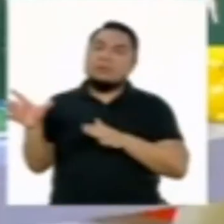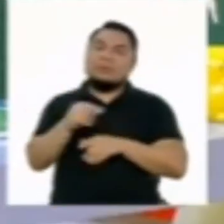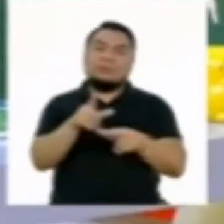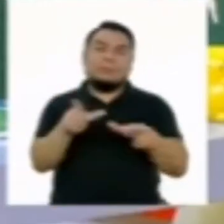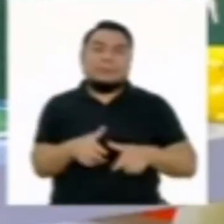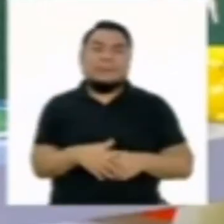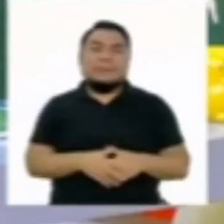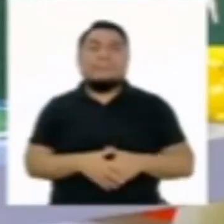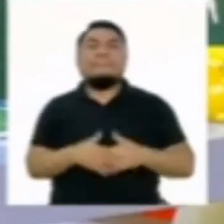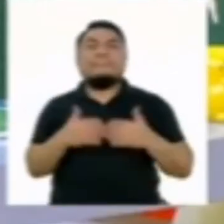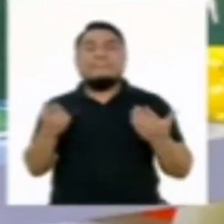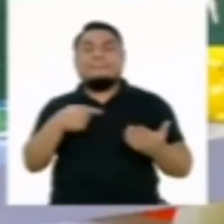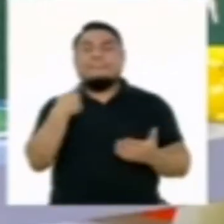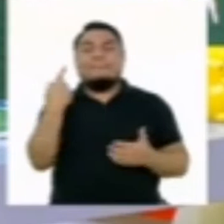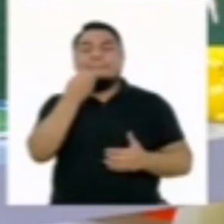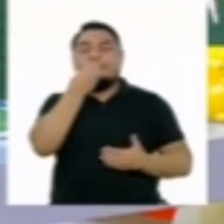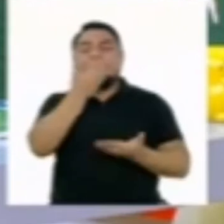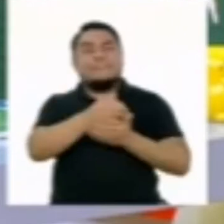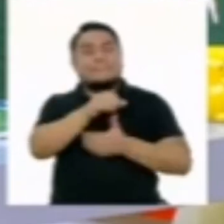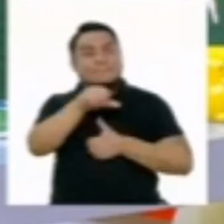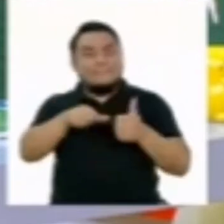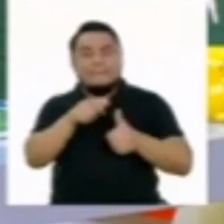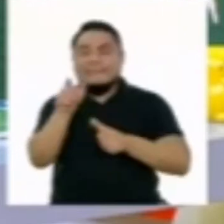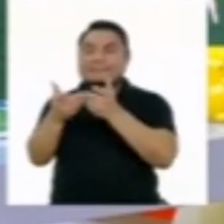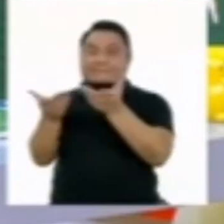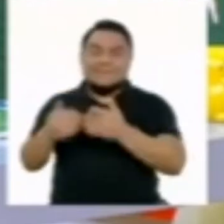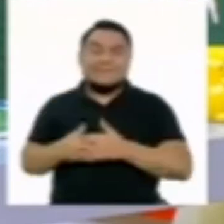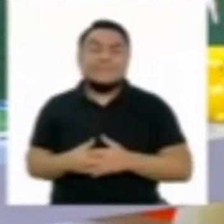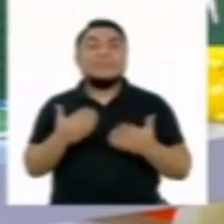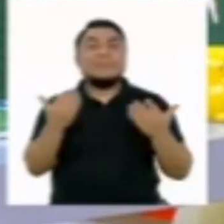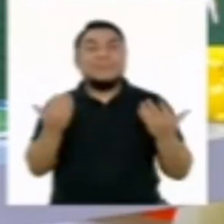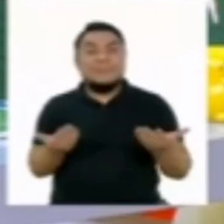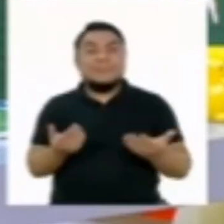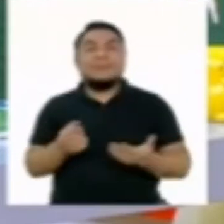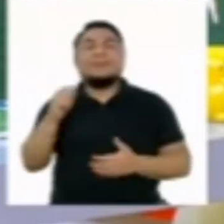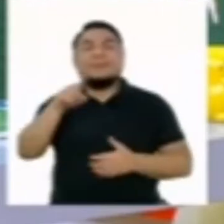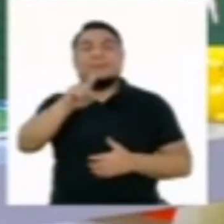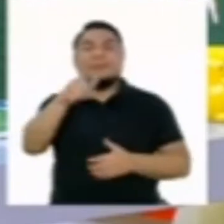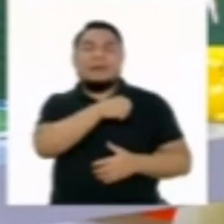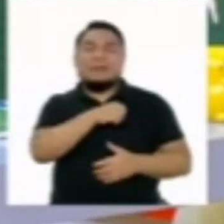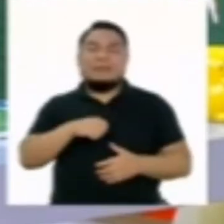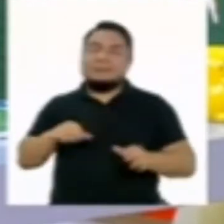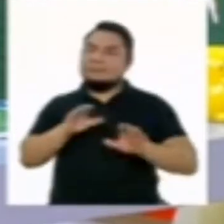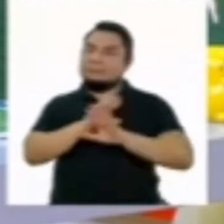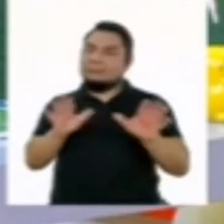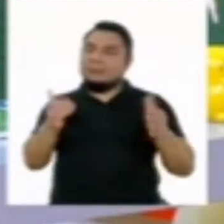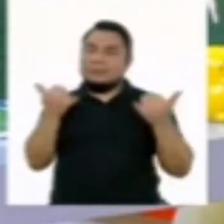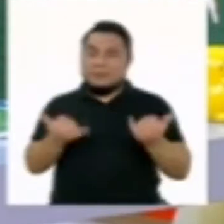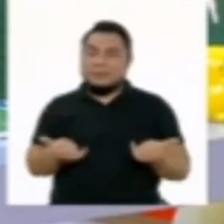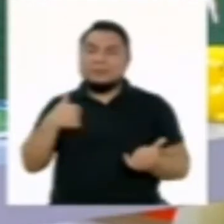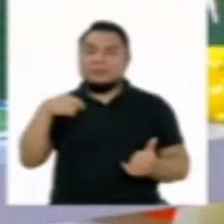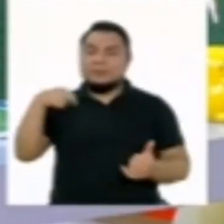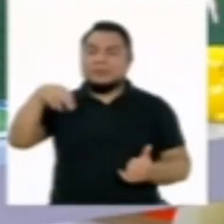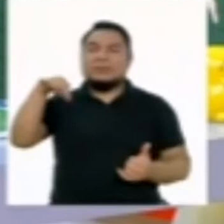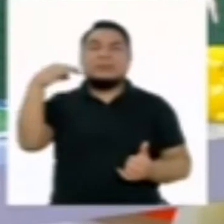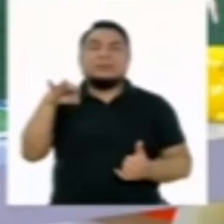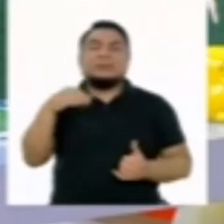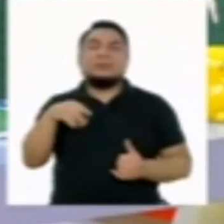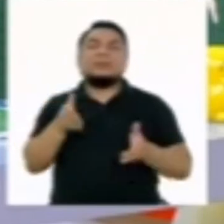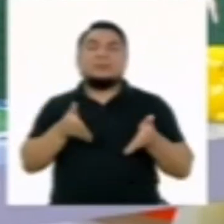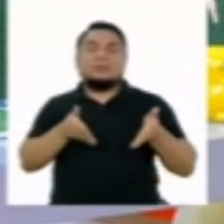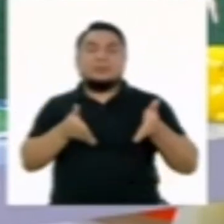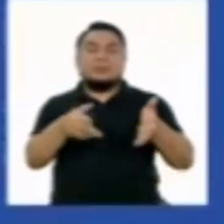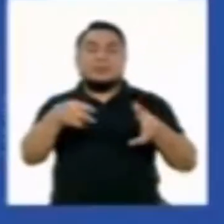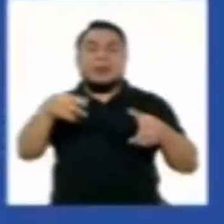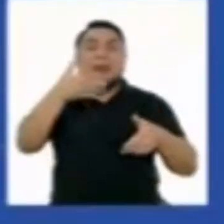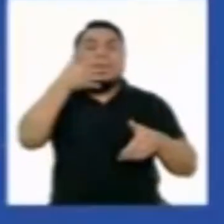partes, por nuestro bienestar y el de los demás. Así que ya no más flojera. Desde ahora cruzaré siempre por los